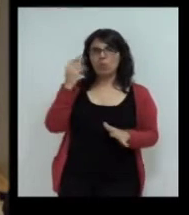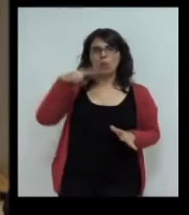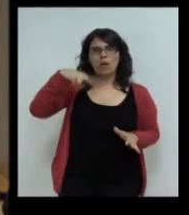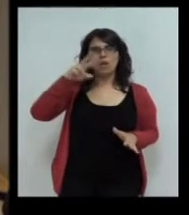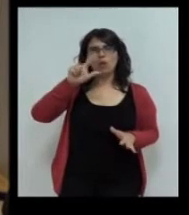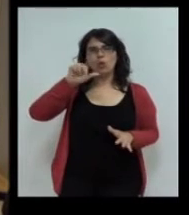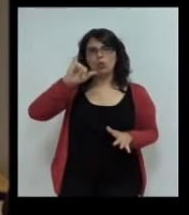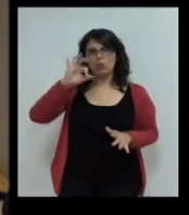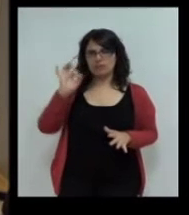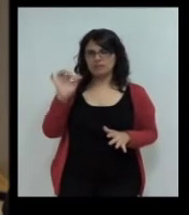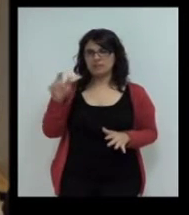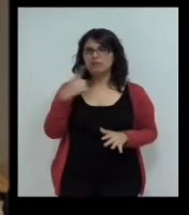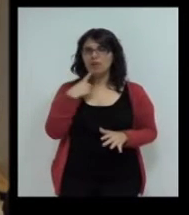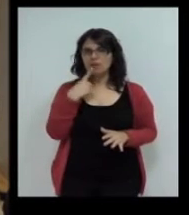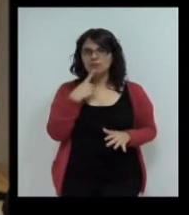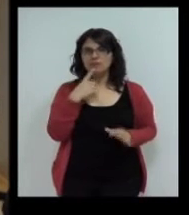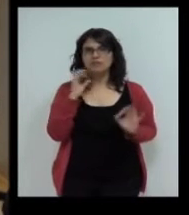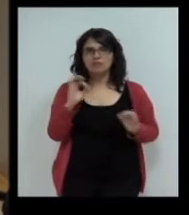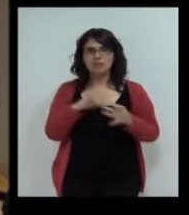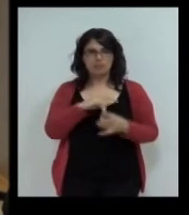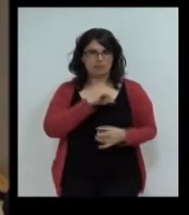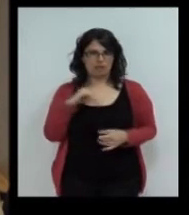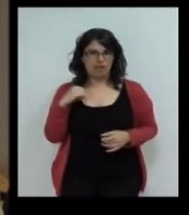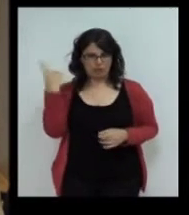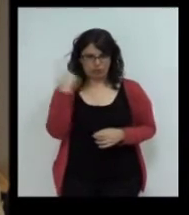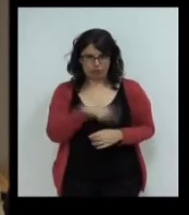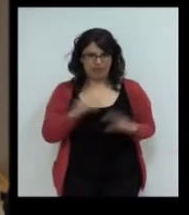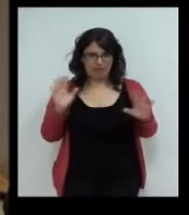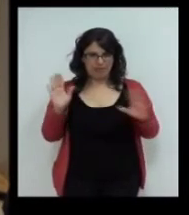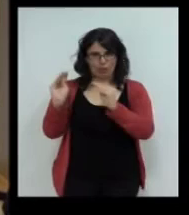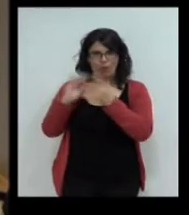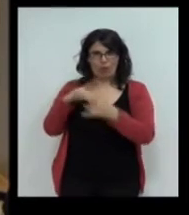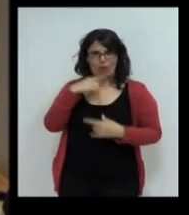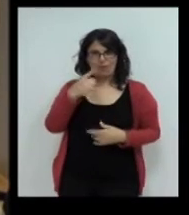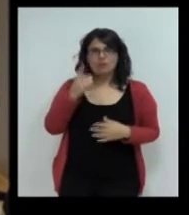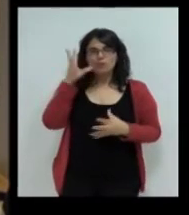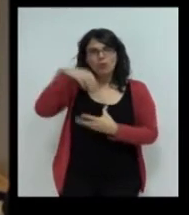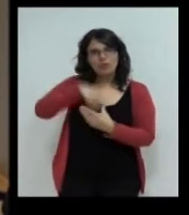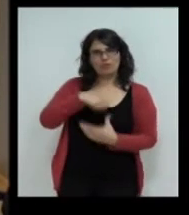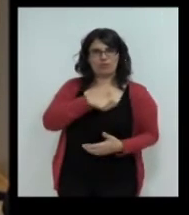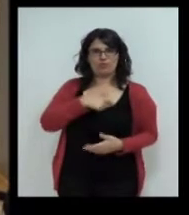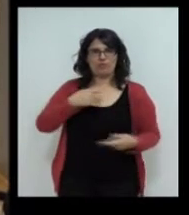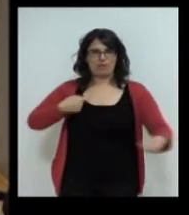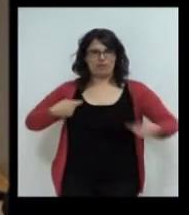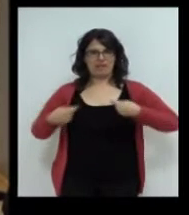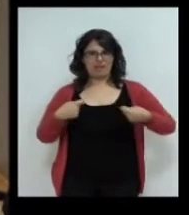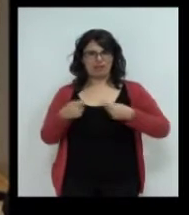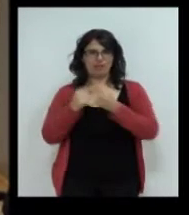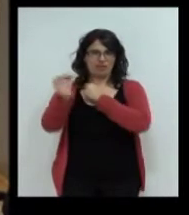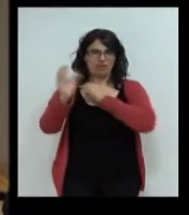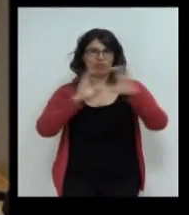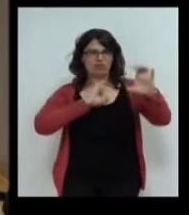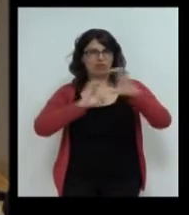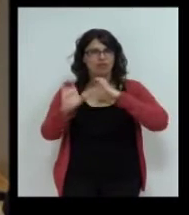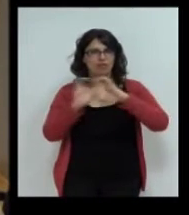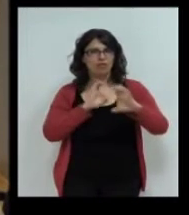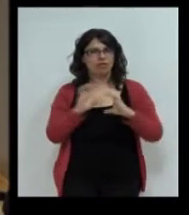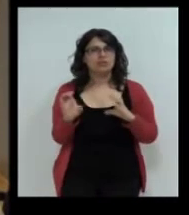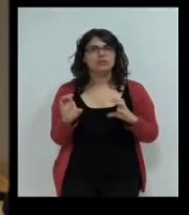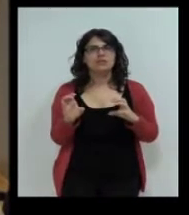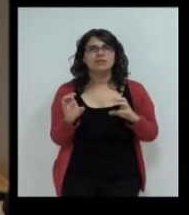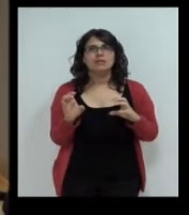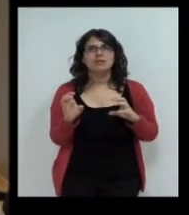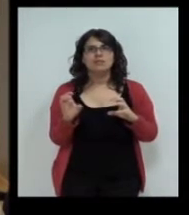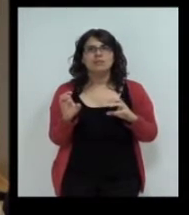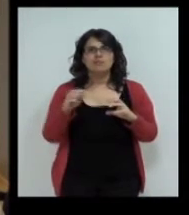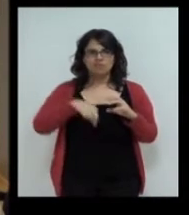comisión, no dices desde la comisión, dices de forma personal, pero tú estás en la comisión del mercado de las telecomunicaciones, está